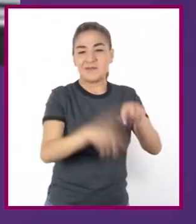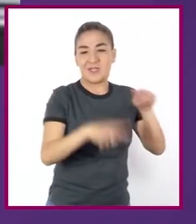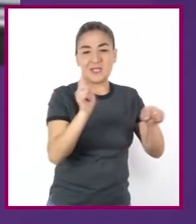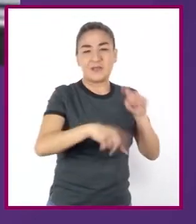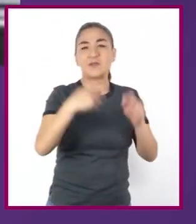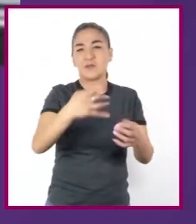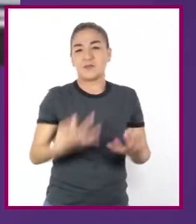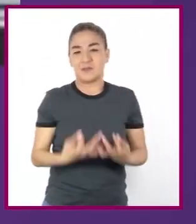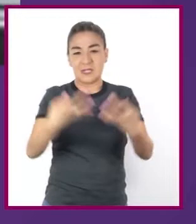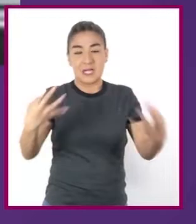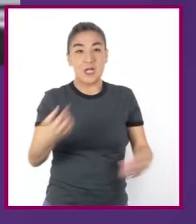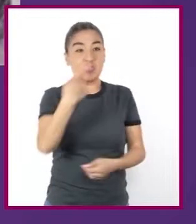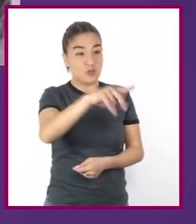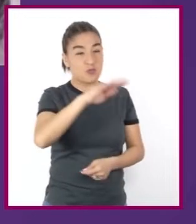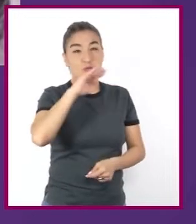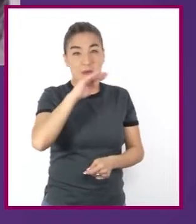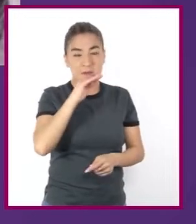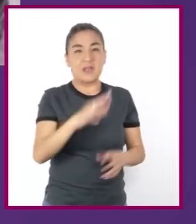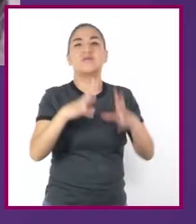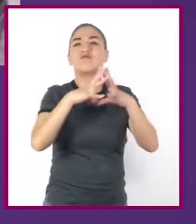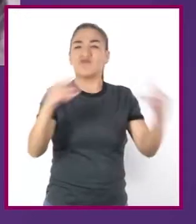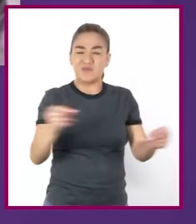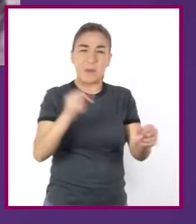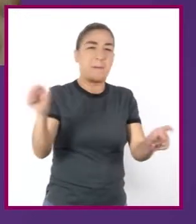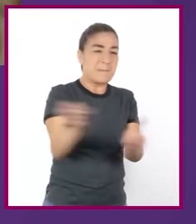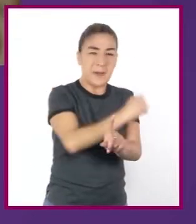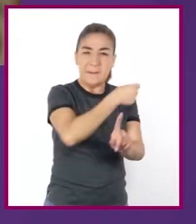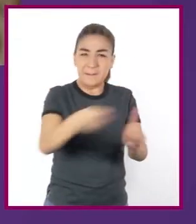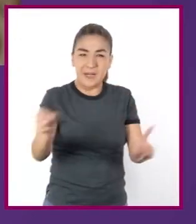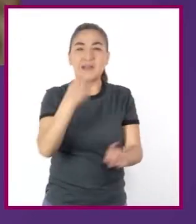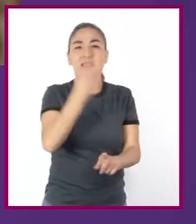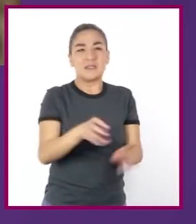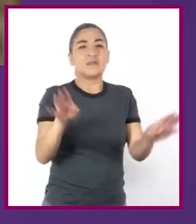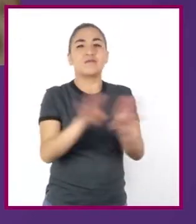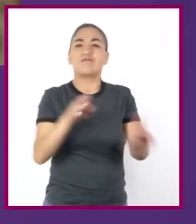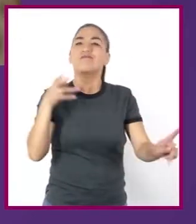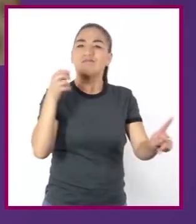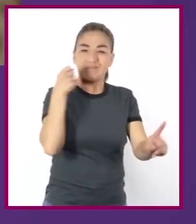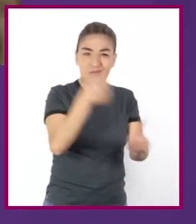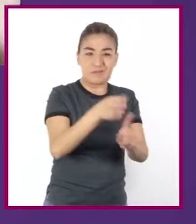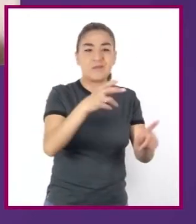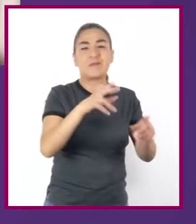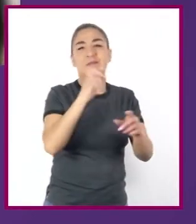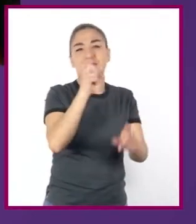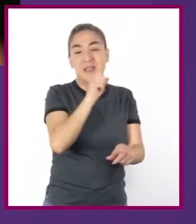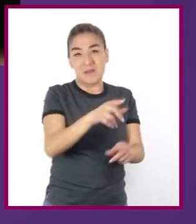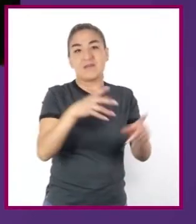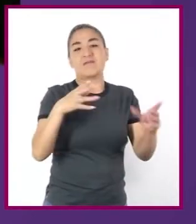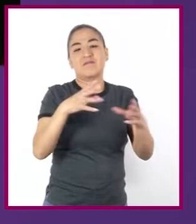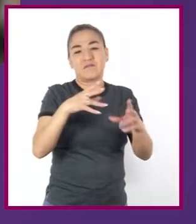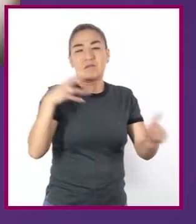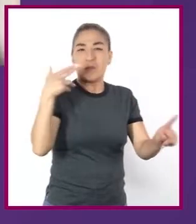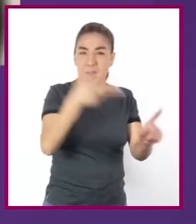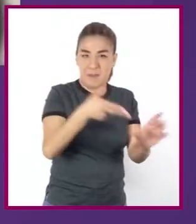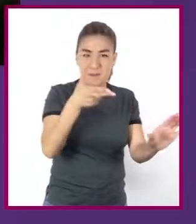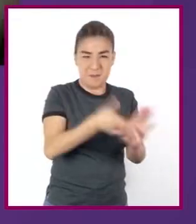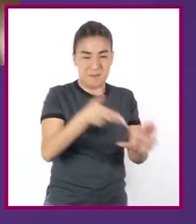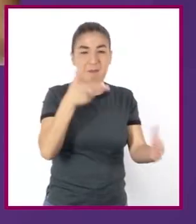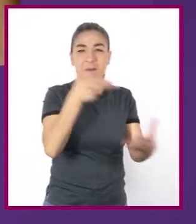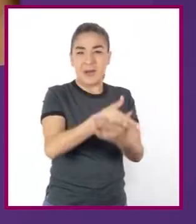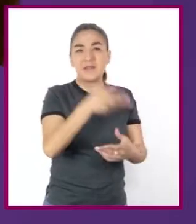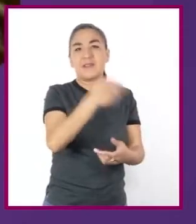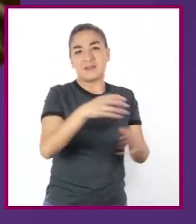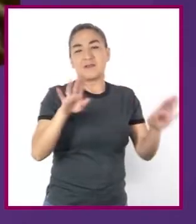su madre fue secuestrada, torturada y asesinada por grupos paramilitares. Así, inició una